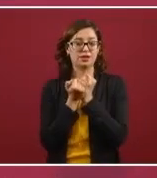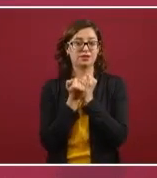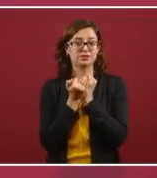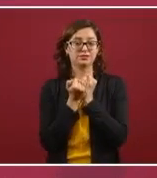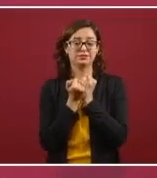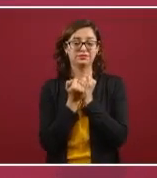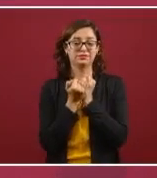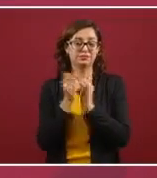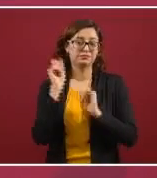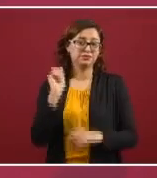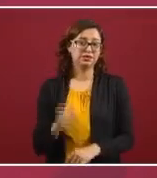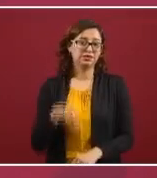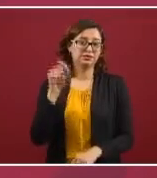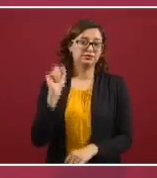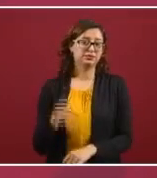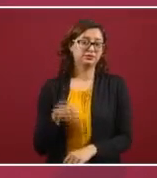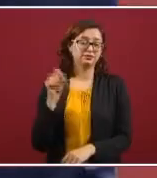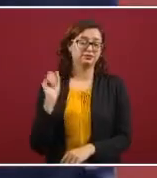a lo mismo.